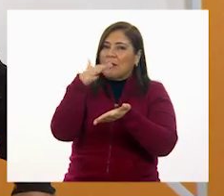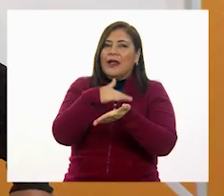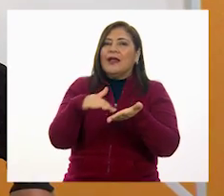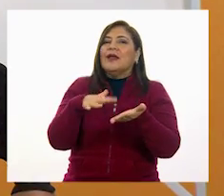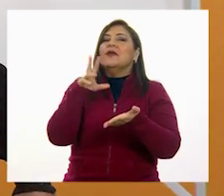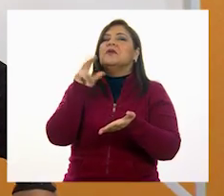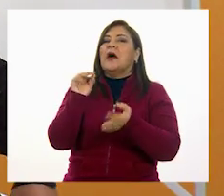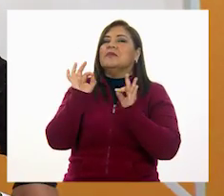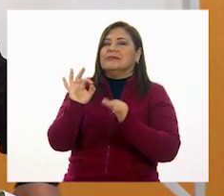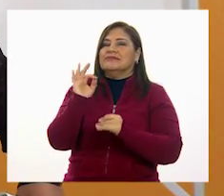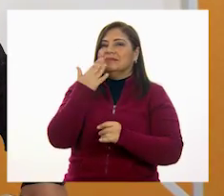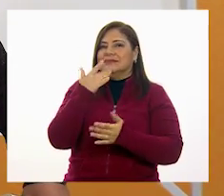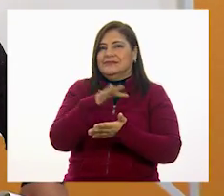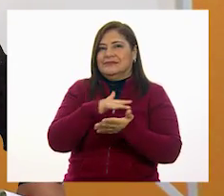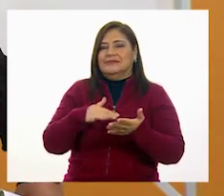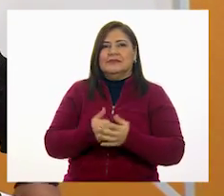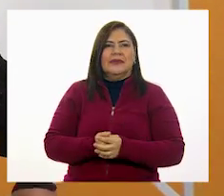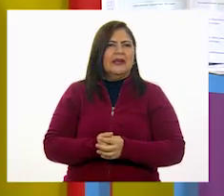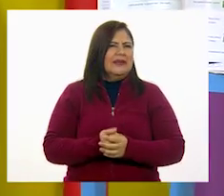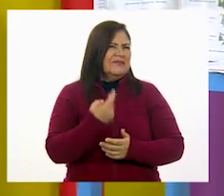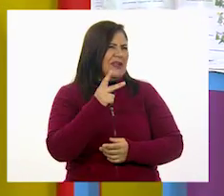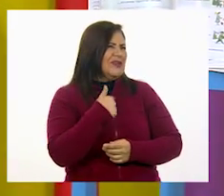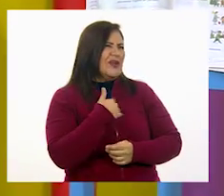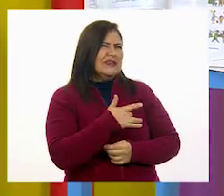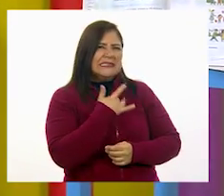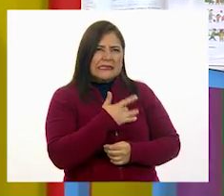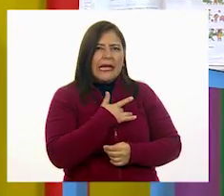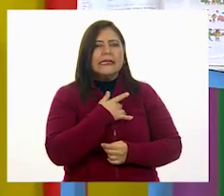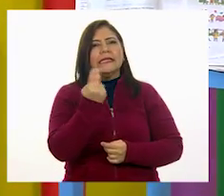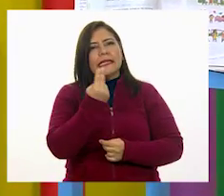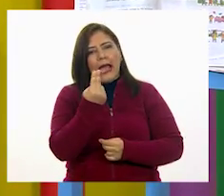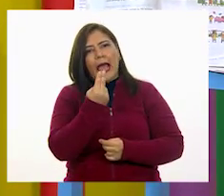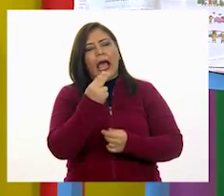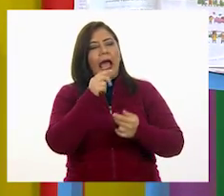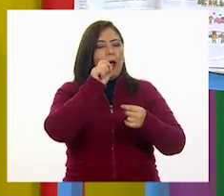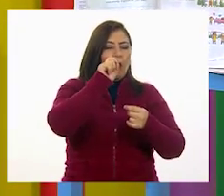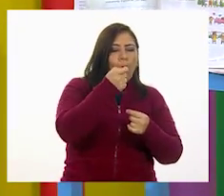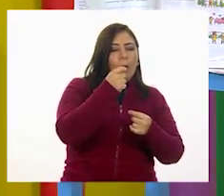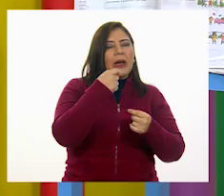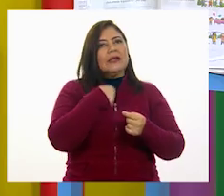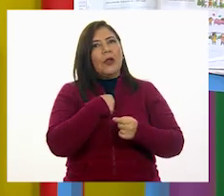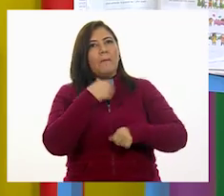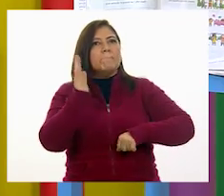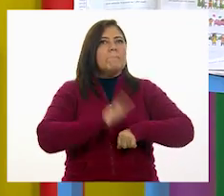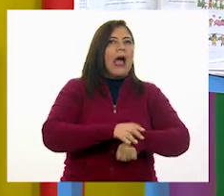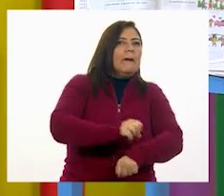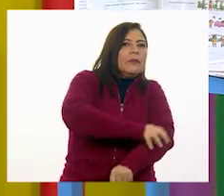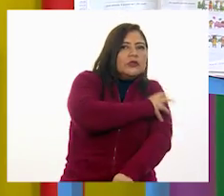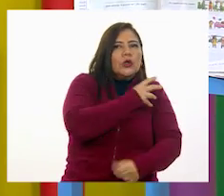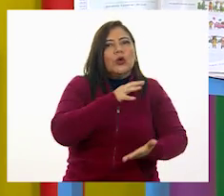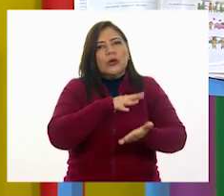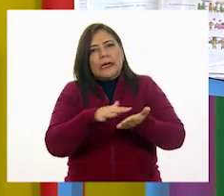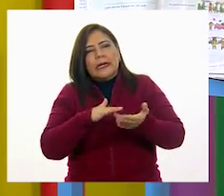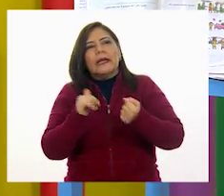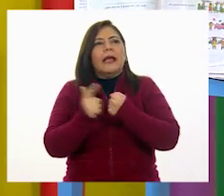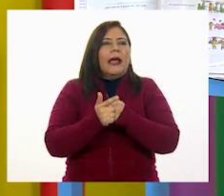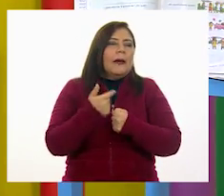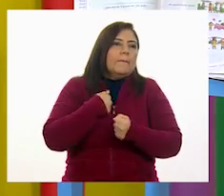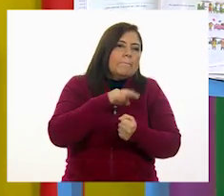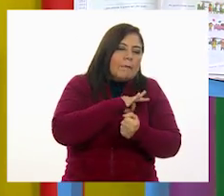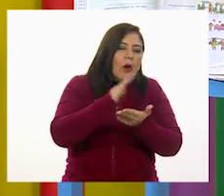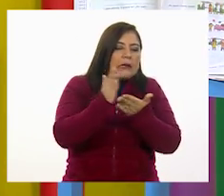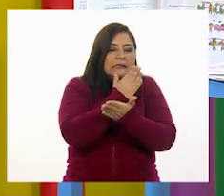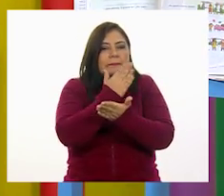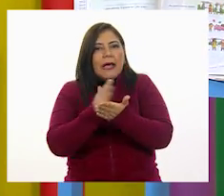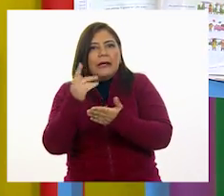leyó correctamente. Pero, profe, siento que si hubiera tenido alguna que otra coma, le hubiera dado más emoción al texto. Mira, y hubiéramos podido